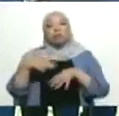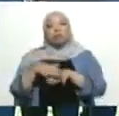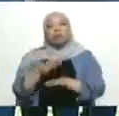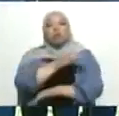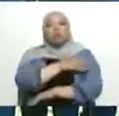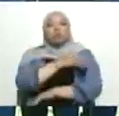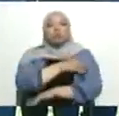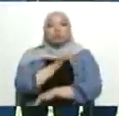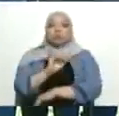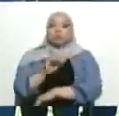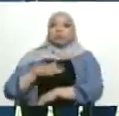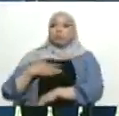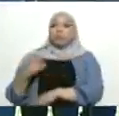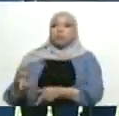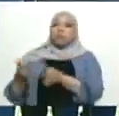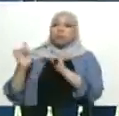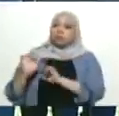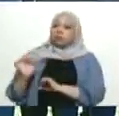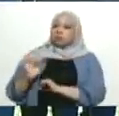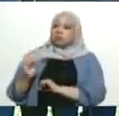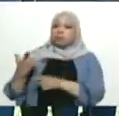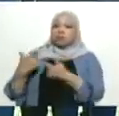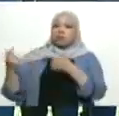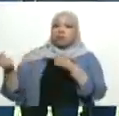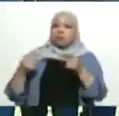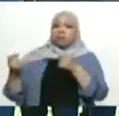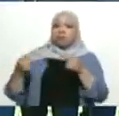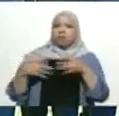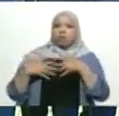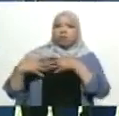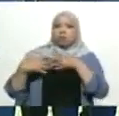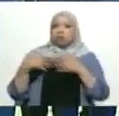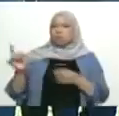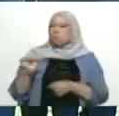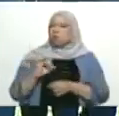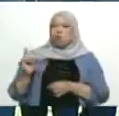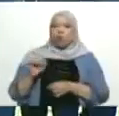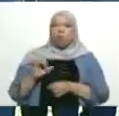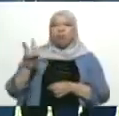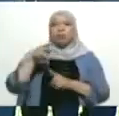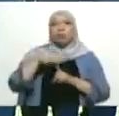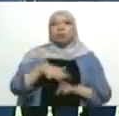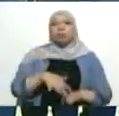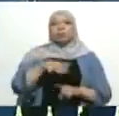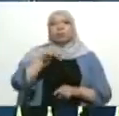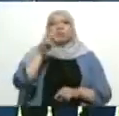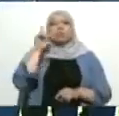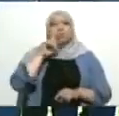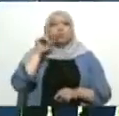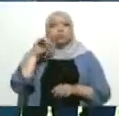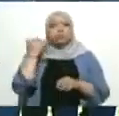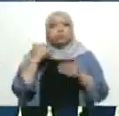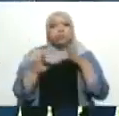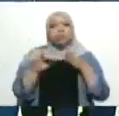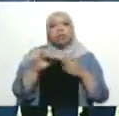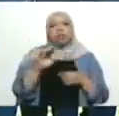que dijo, no, yo no puedo permitir que a mi patria la invadan. Eso no es mentira, yo he recibido mensajes de